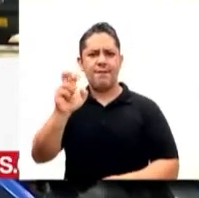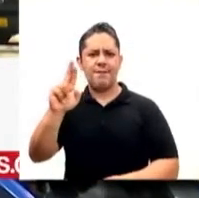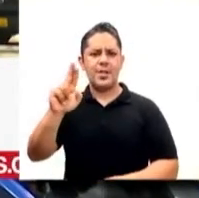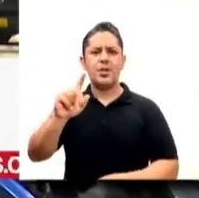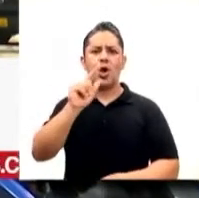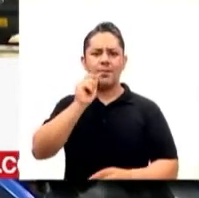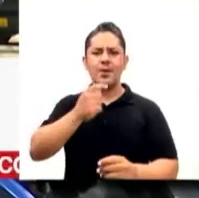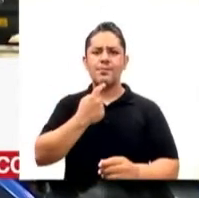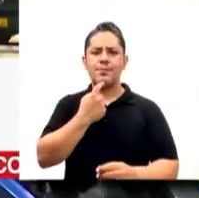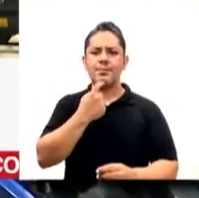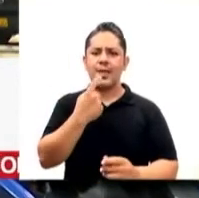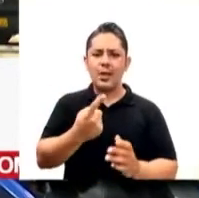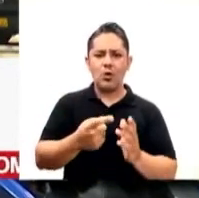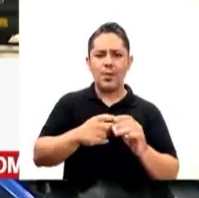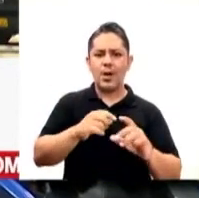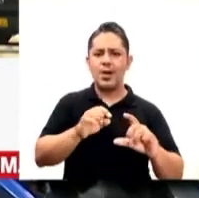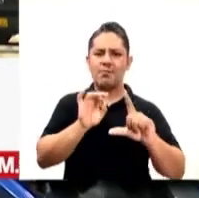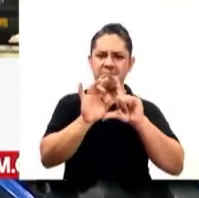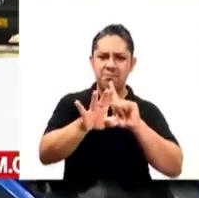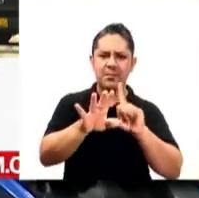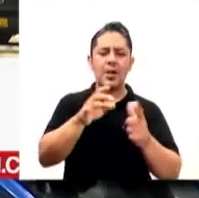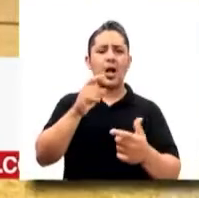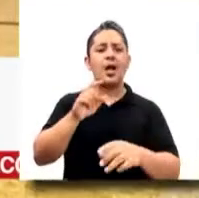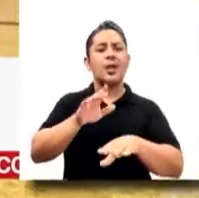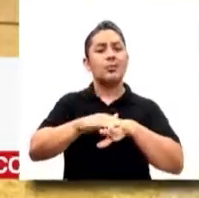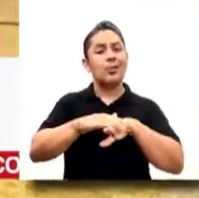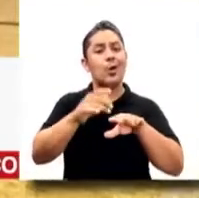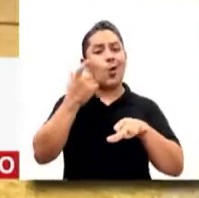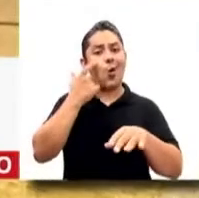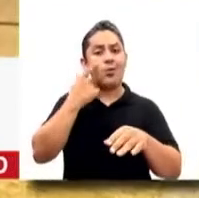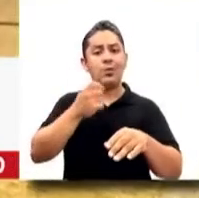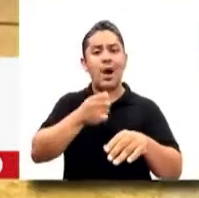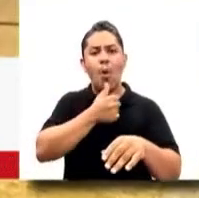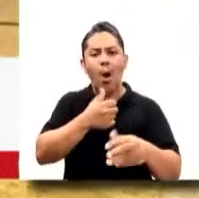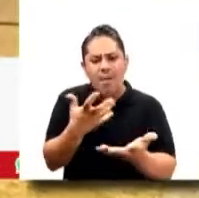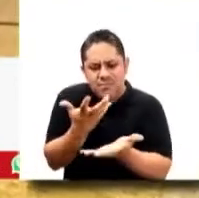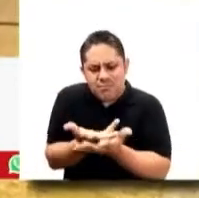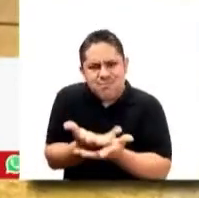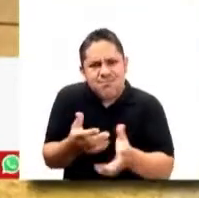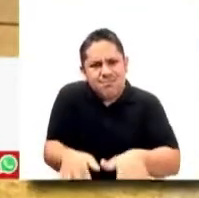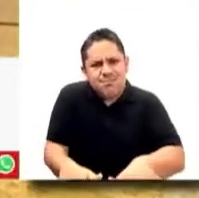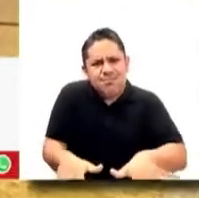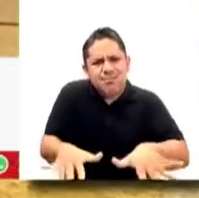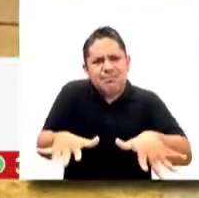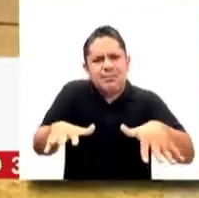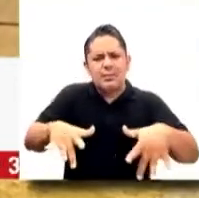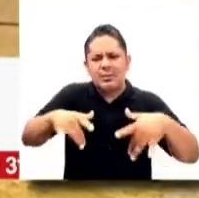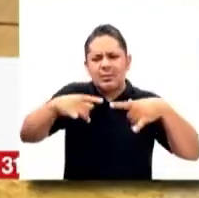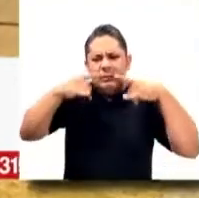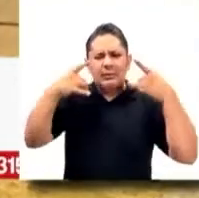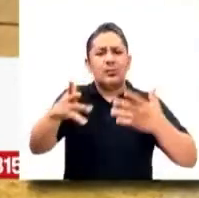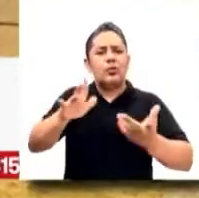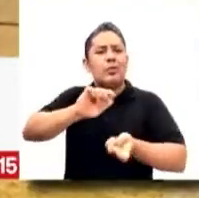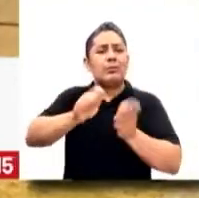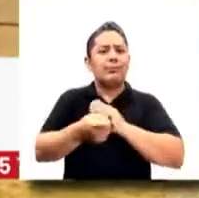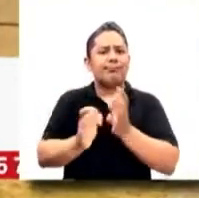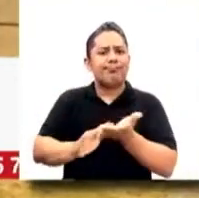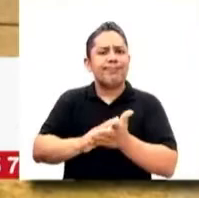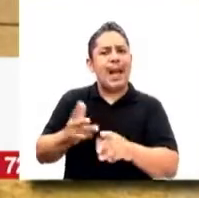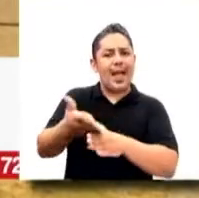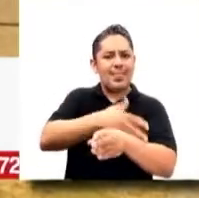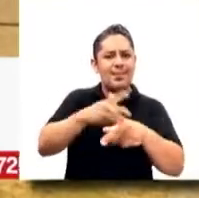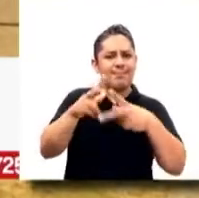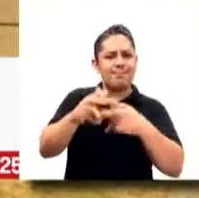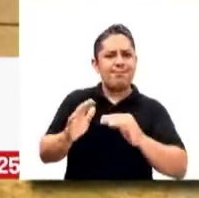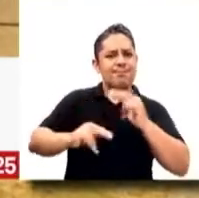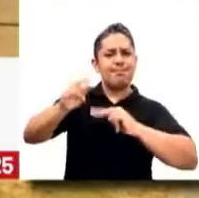Hackinshaw Green, a través de un audio, manifiesta que el problema es de humedad, que no se contempló en el diseño de la UCI. De esa manera se